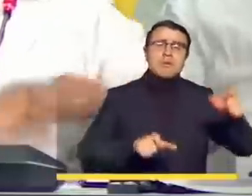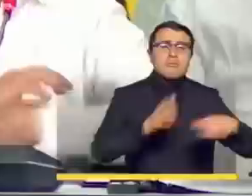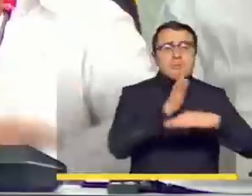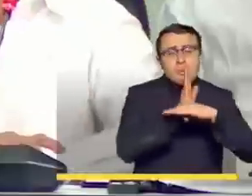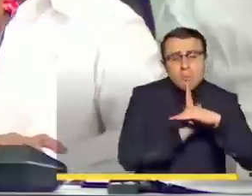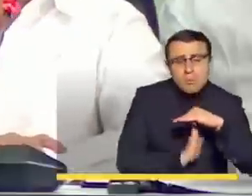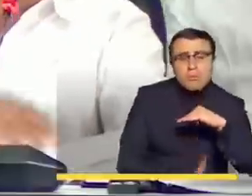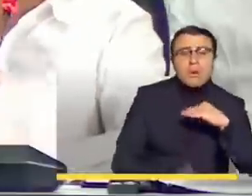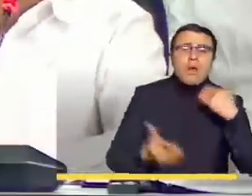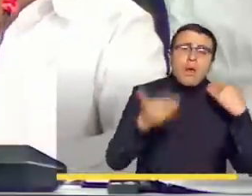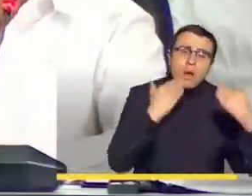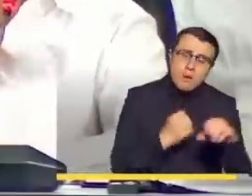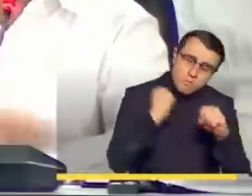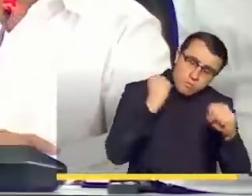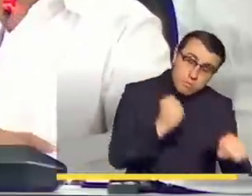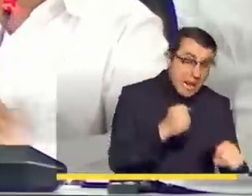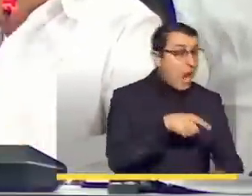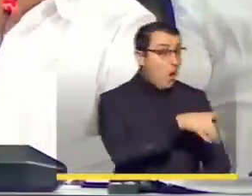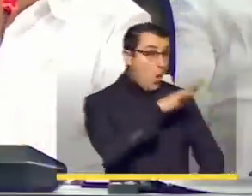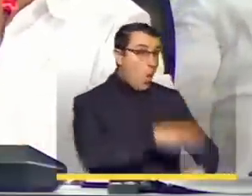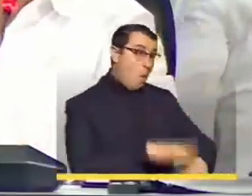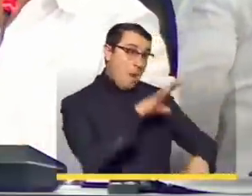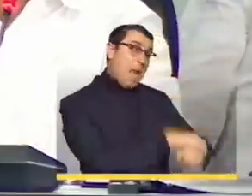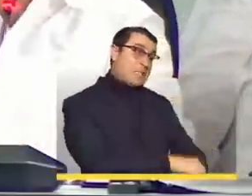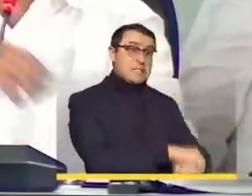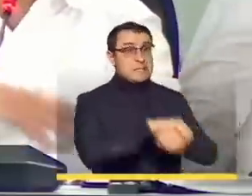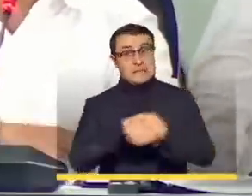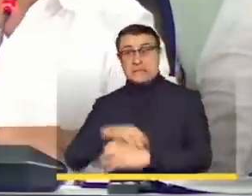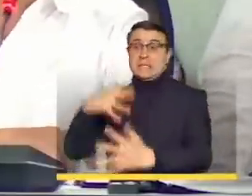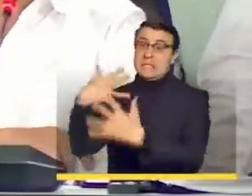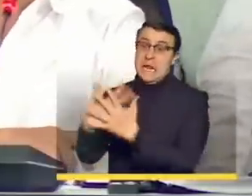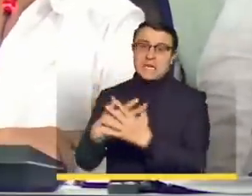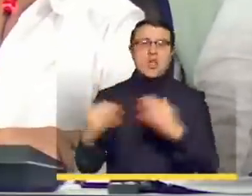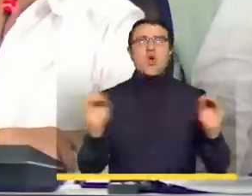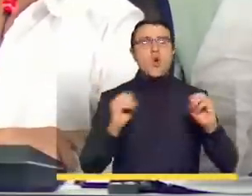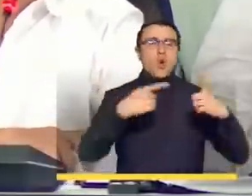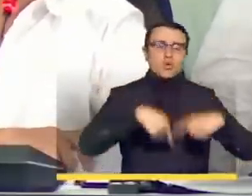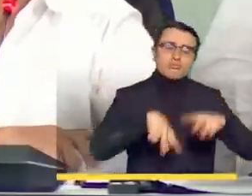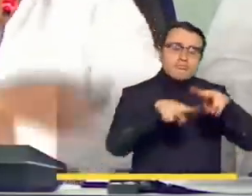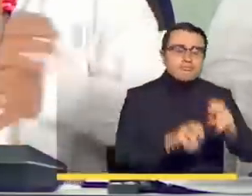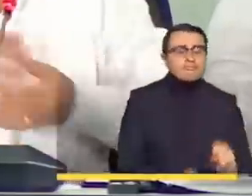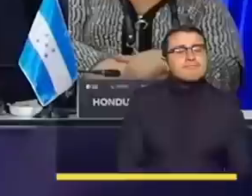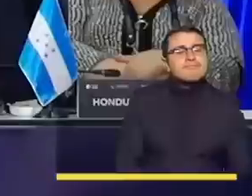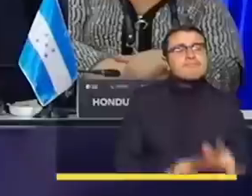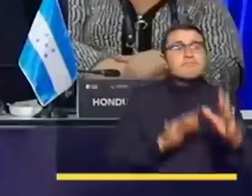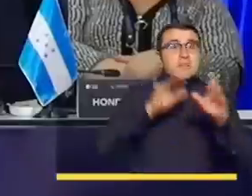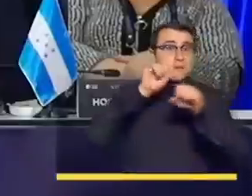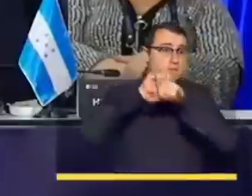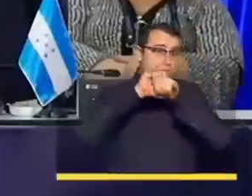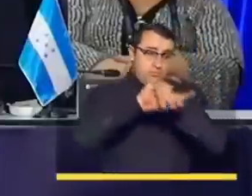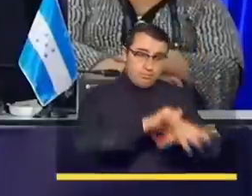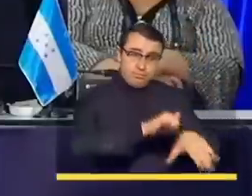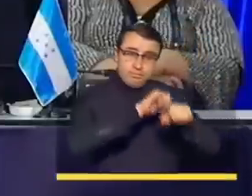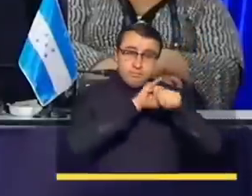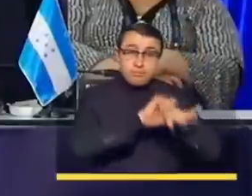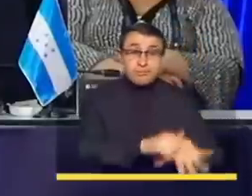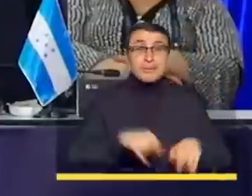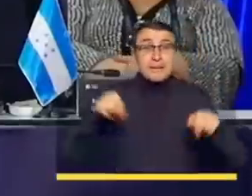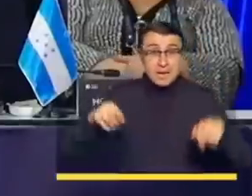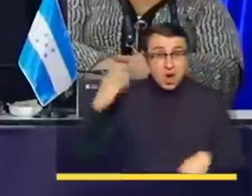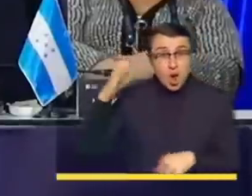humilde. Y los hemos llevado a la cárcel y les hemos bombardeado sus cultivos. Y en Colombia hay una guerra